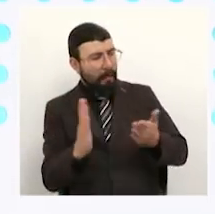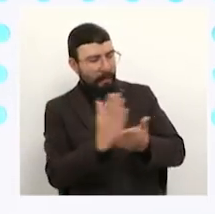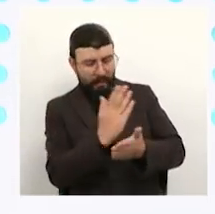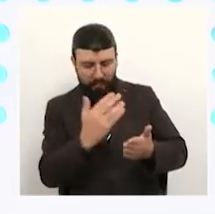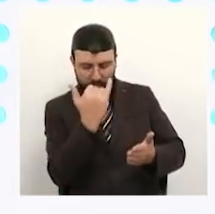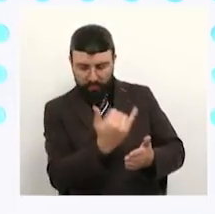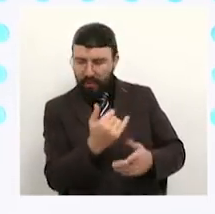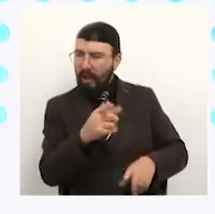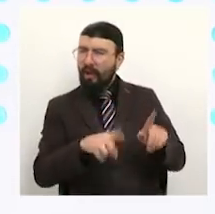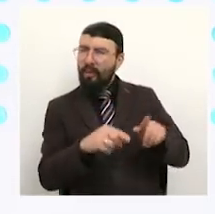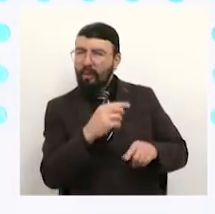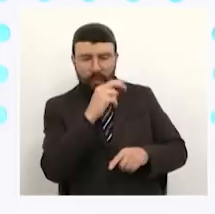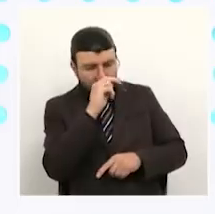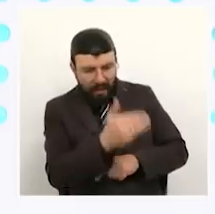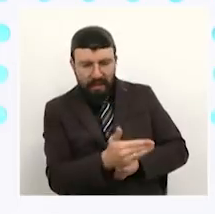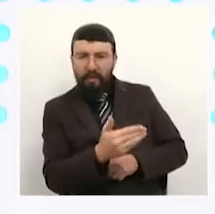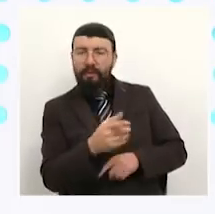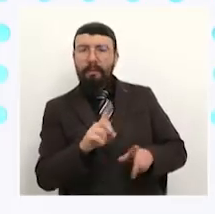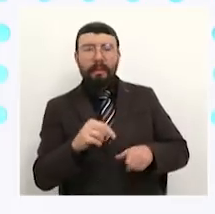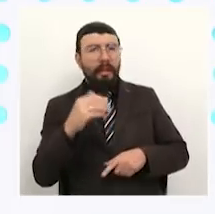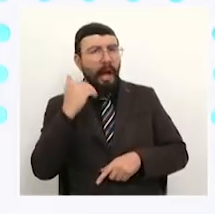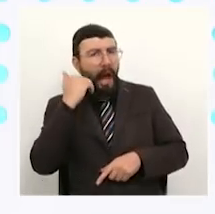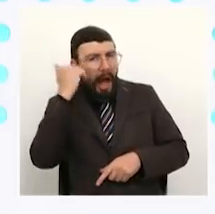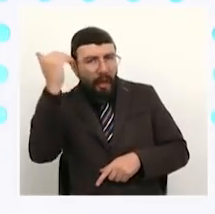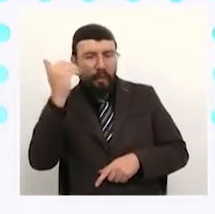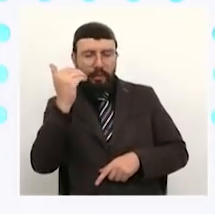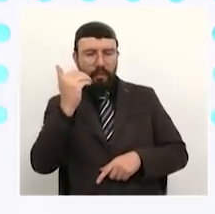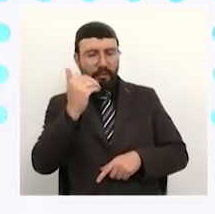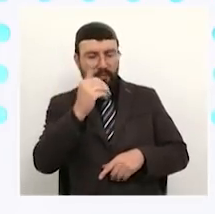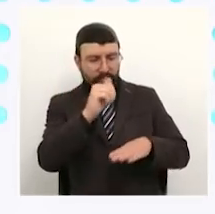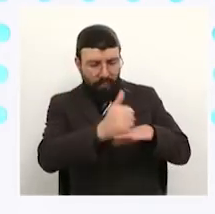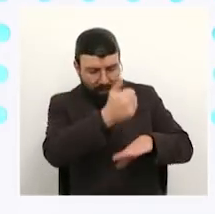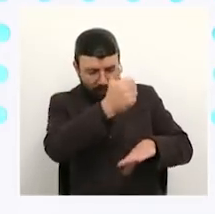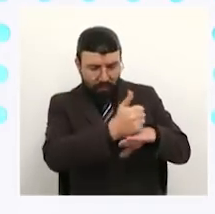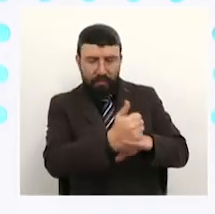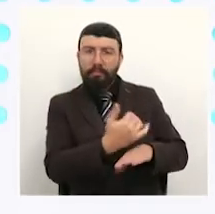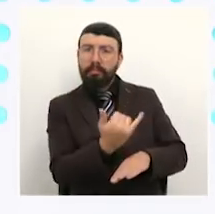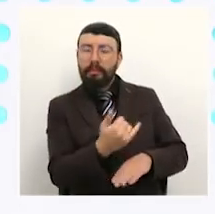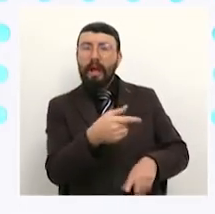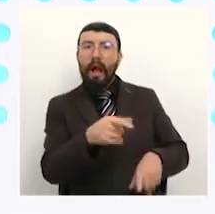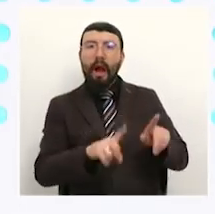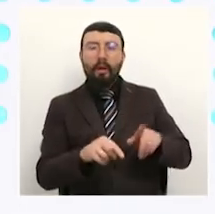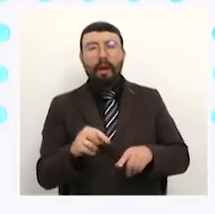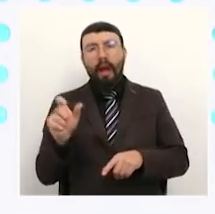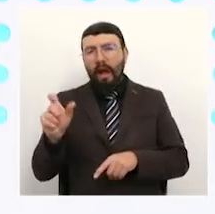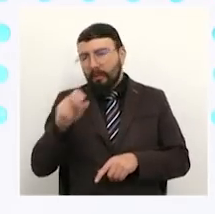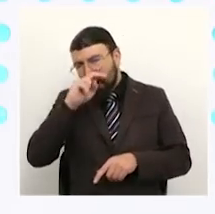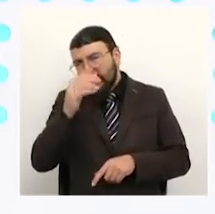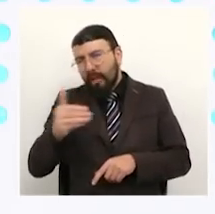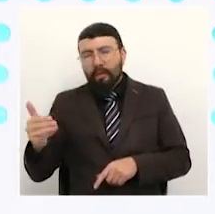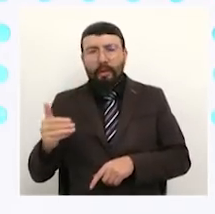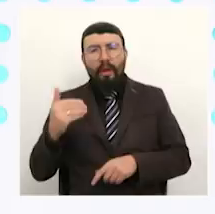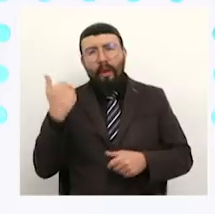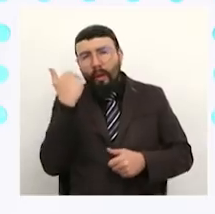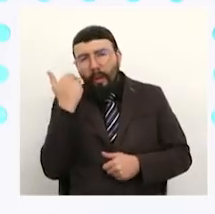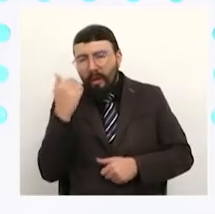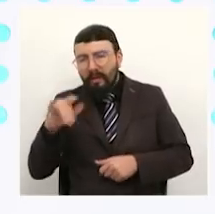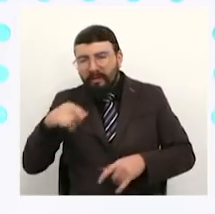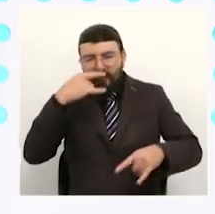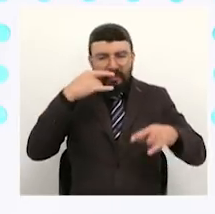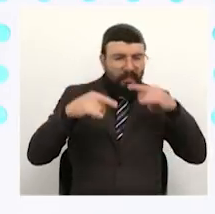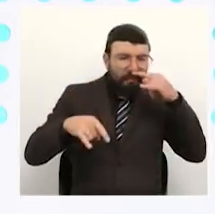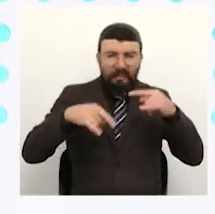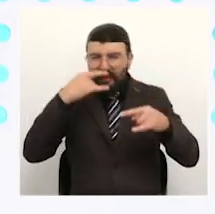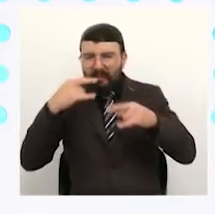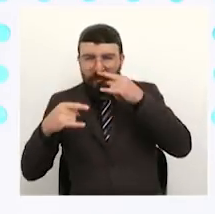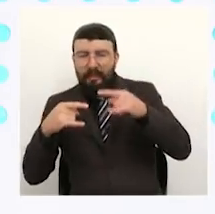y los adultos mayores los niños pues porque tenemos una alta población con alergias respiratorias con efectos digamos